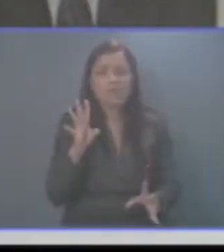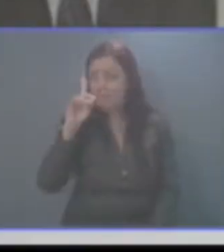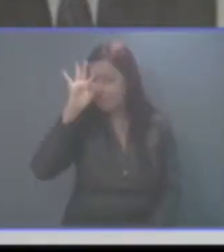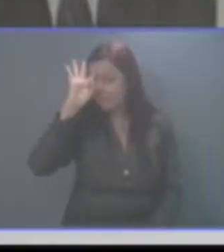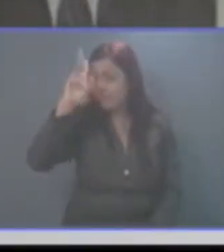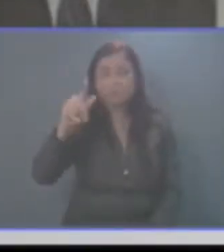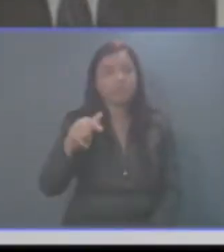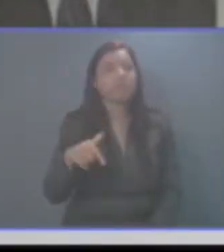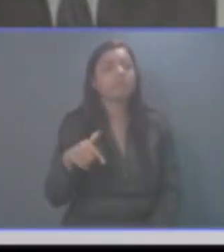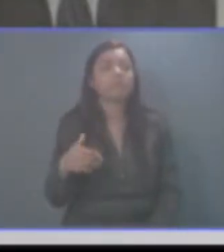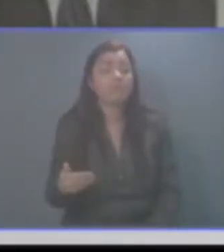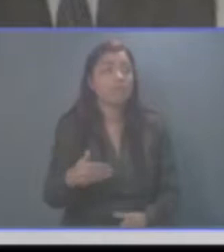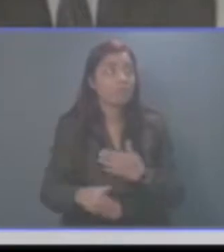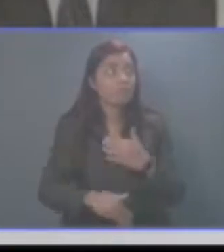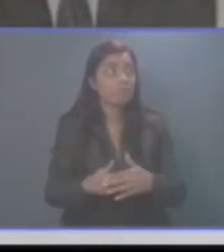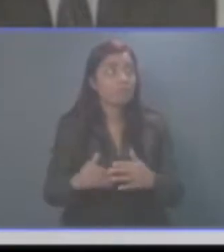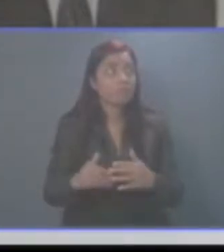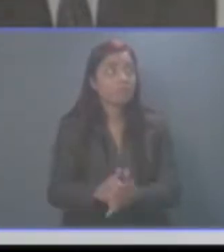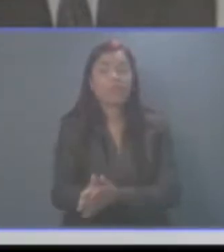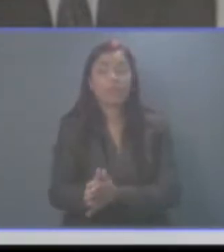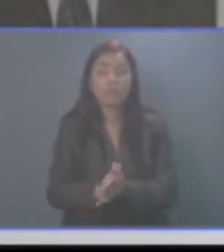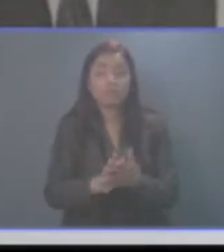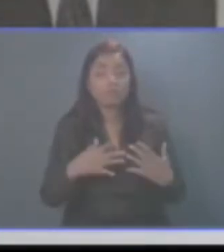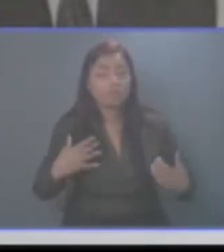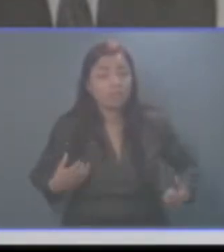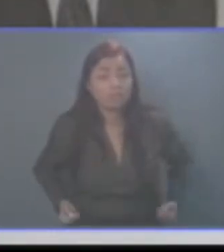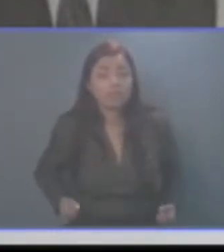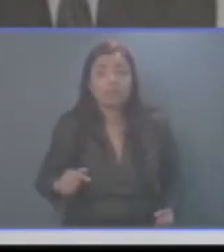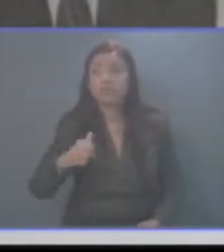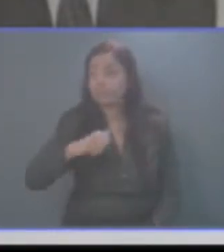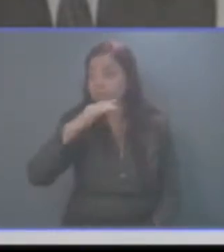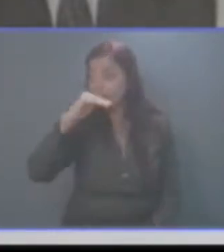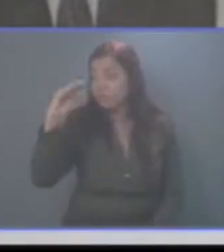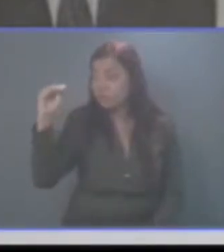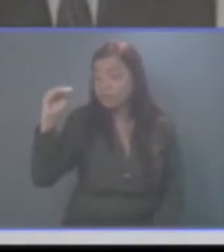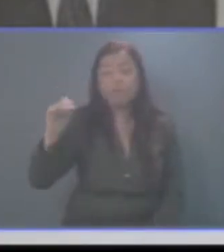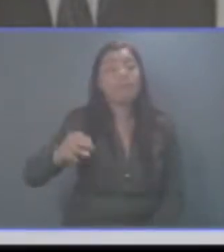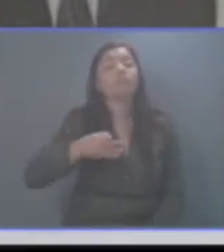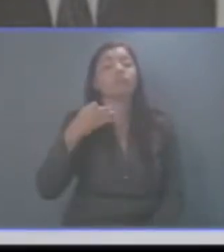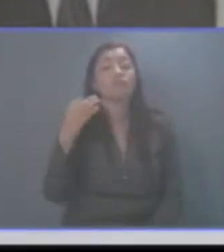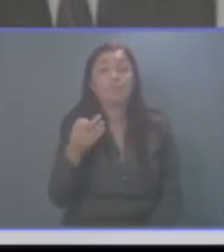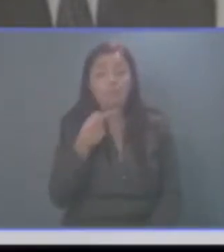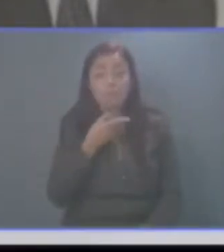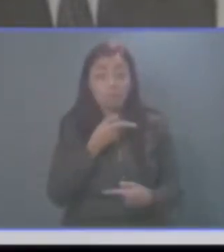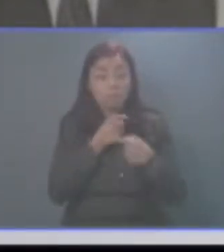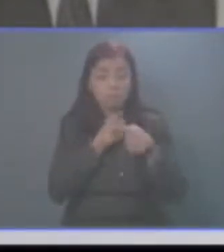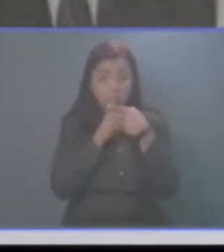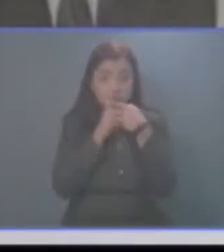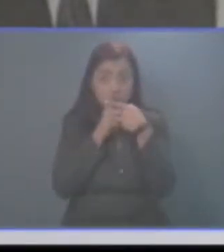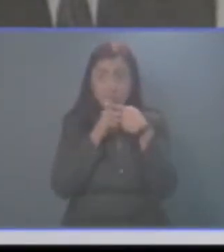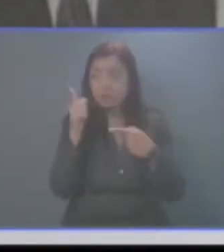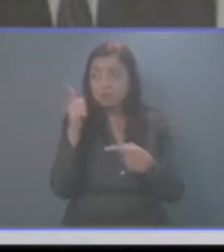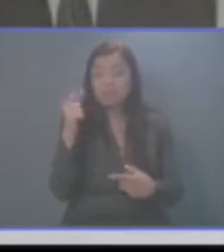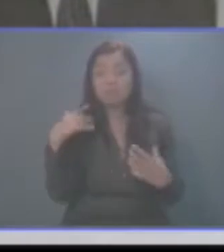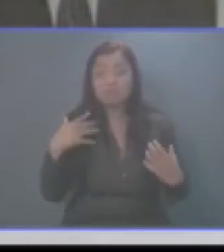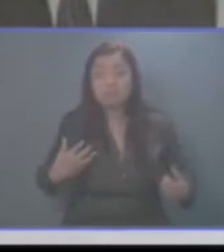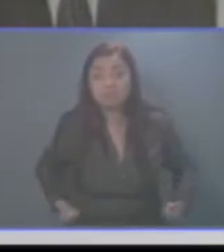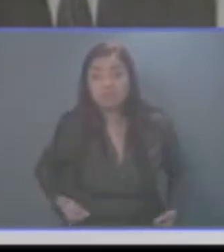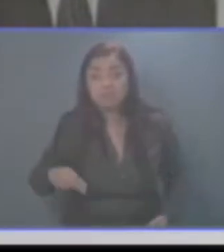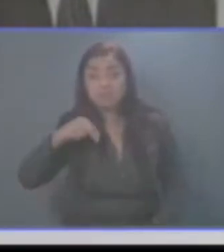Que tiene a su base el interés del gobierno de la República de callar las voces que, con